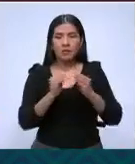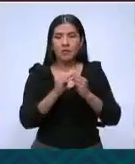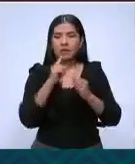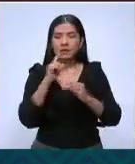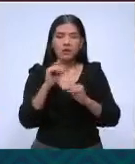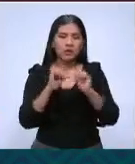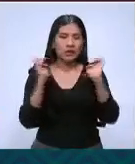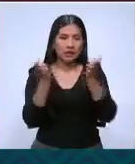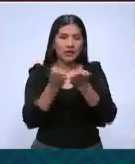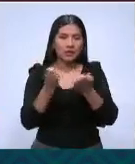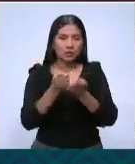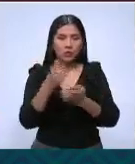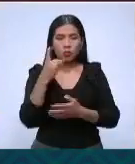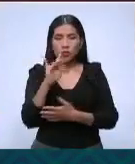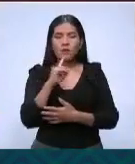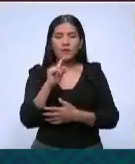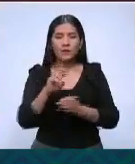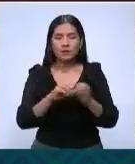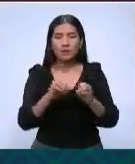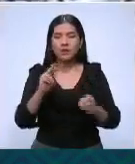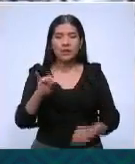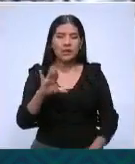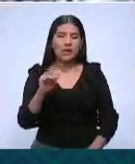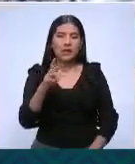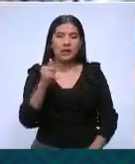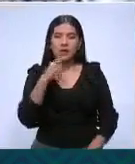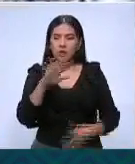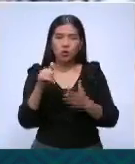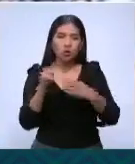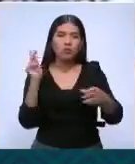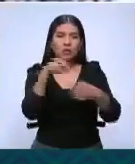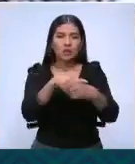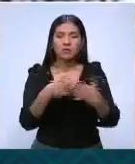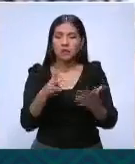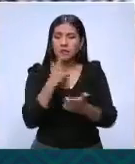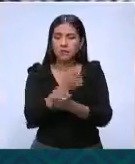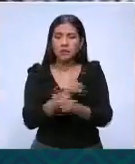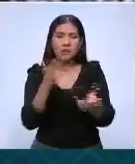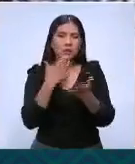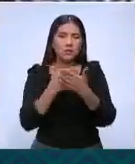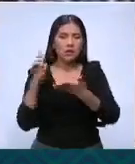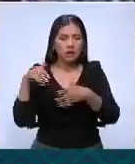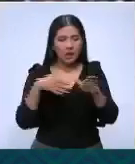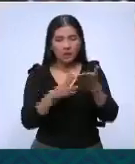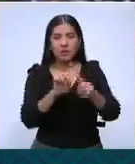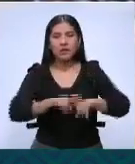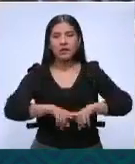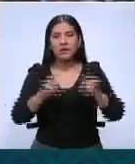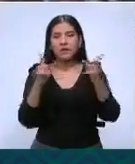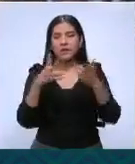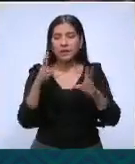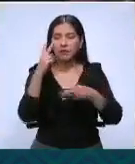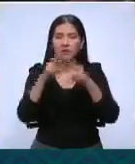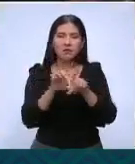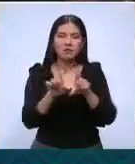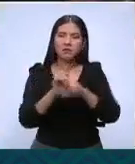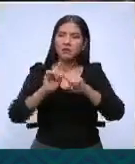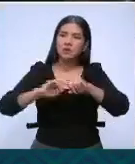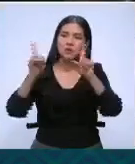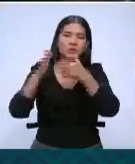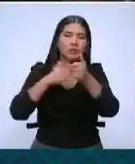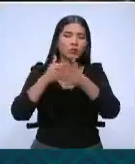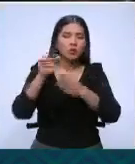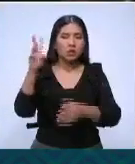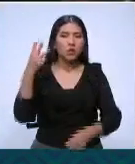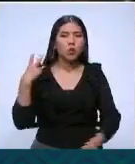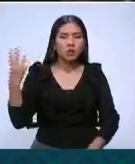República Bolivariana de Venezuela y Nicaragua, que optaron soberanamente por un camino diferente al trazado por Washington, y dijo que